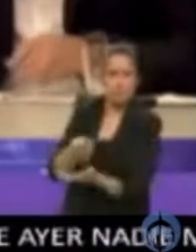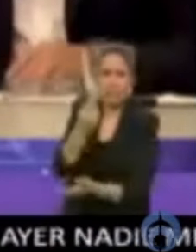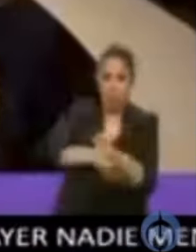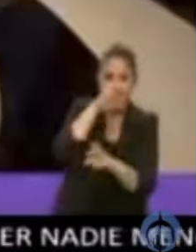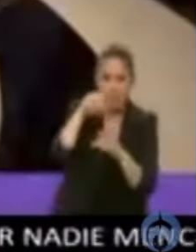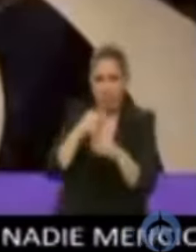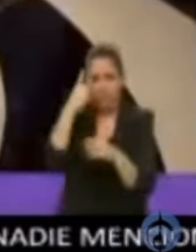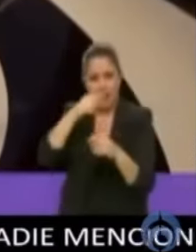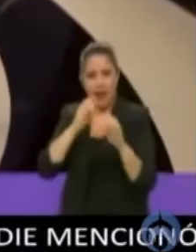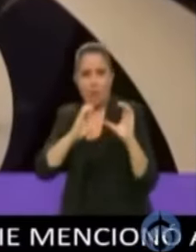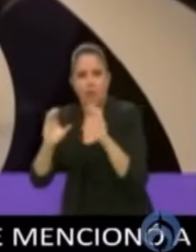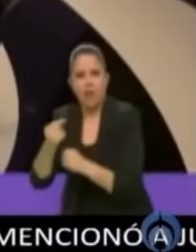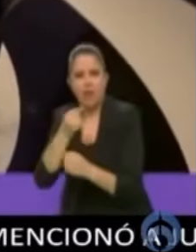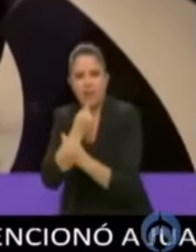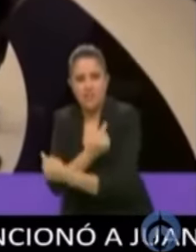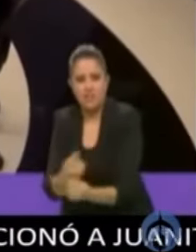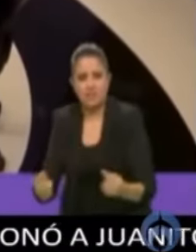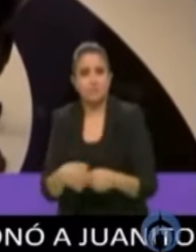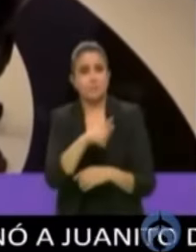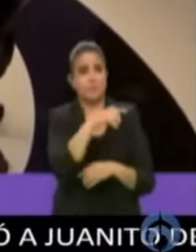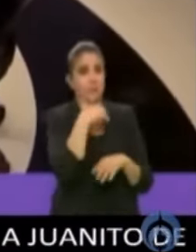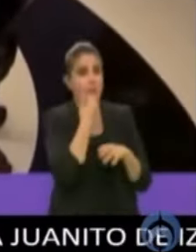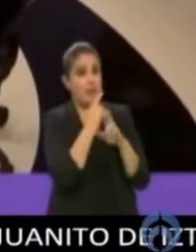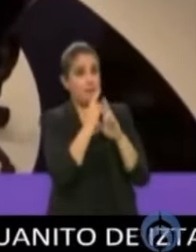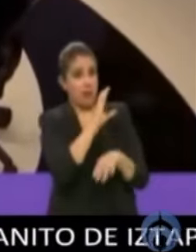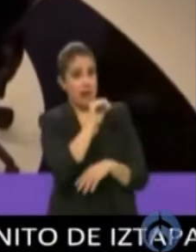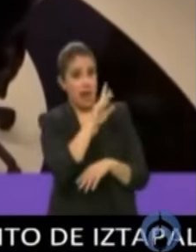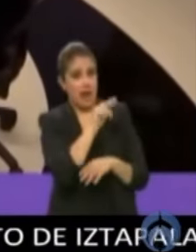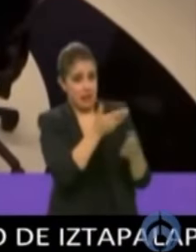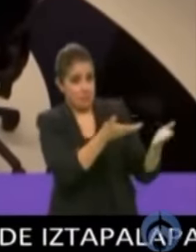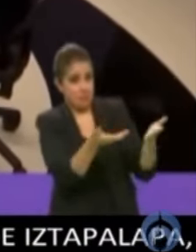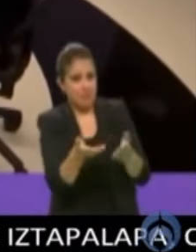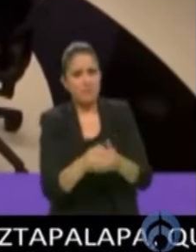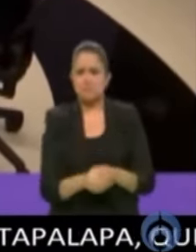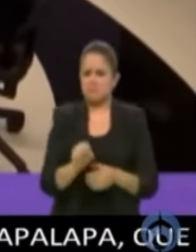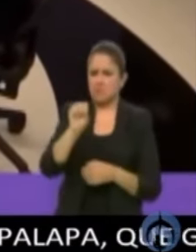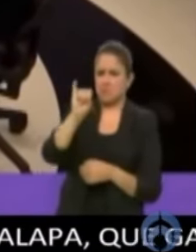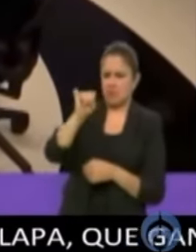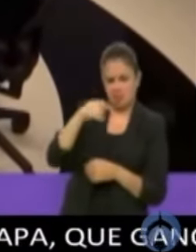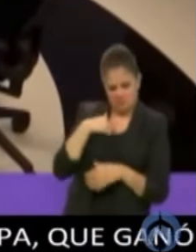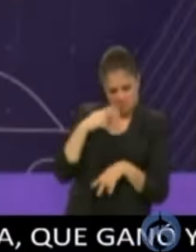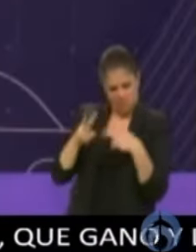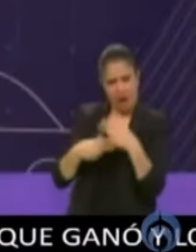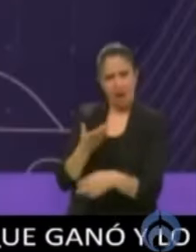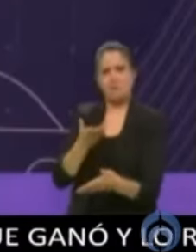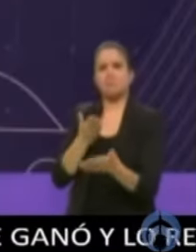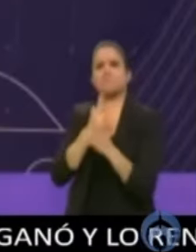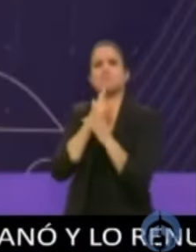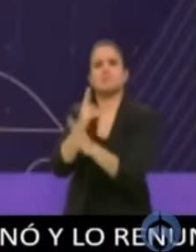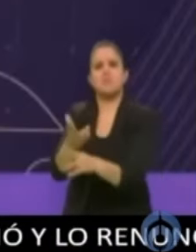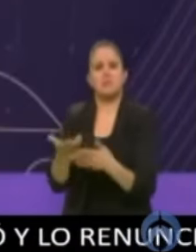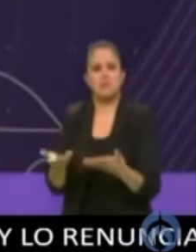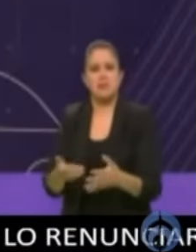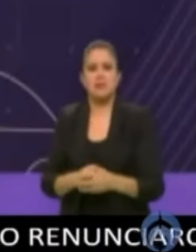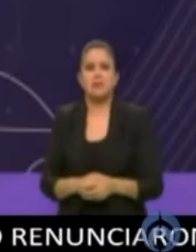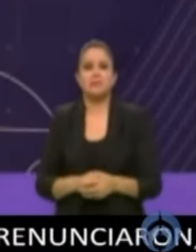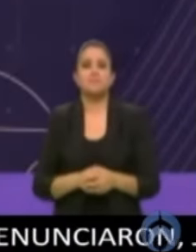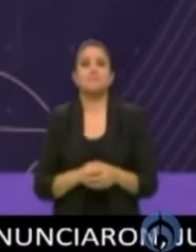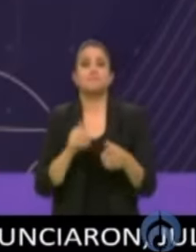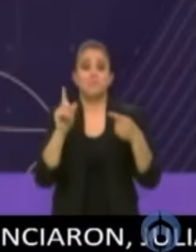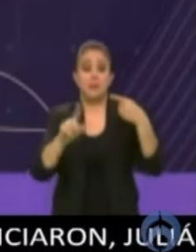hacia Claudia Sheinbaum, no tanto a López Obrador. Segundo, una cosa un tanto cuanto